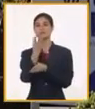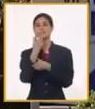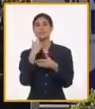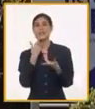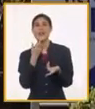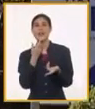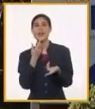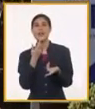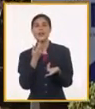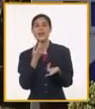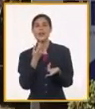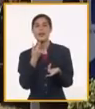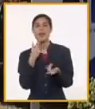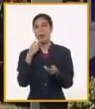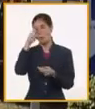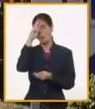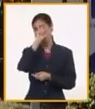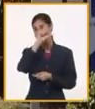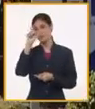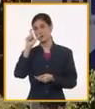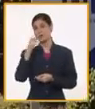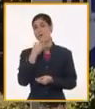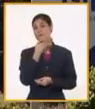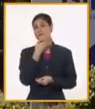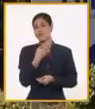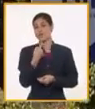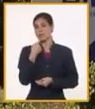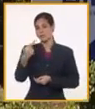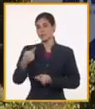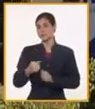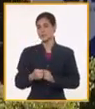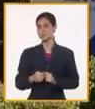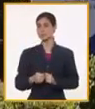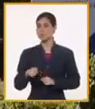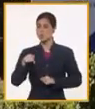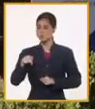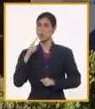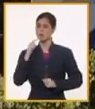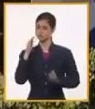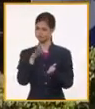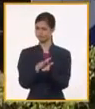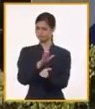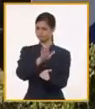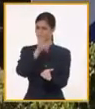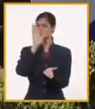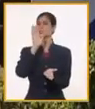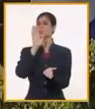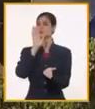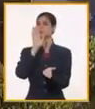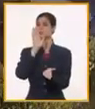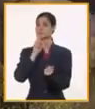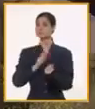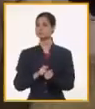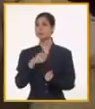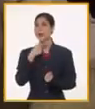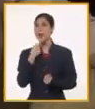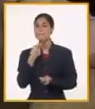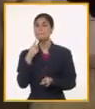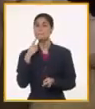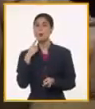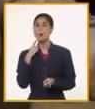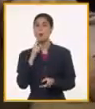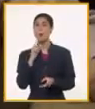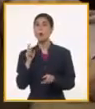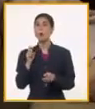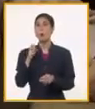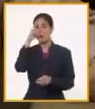Fidel promete lo de los médicos para Argelia. Que yo estaba ahí, como es lógico, porque veía que había que